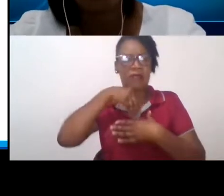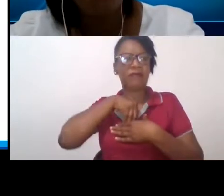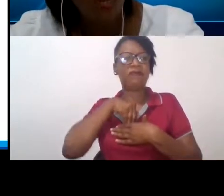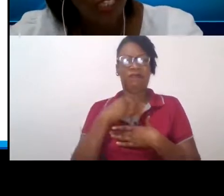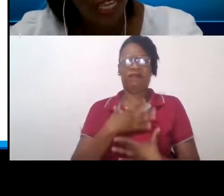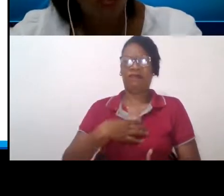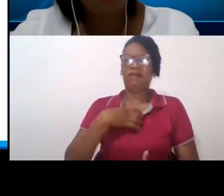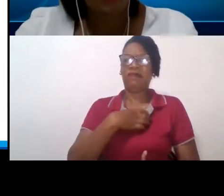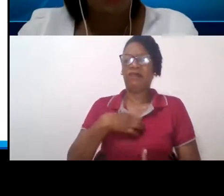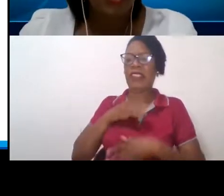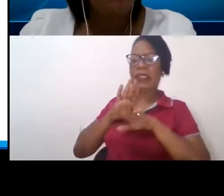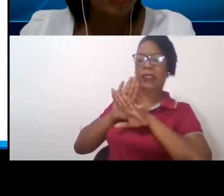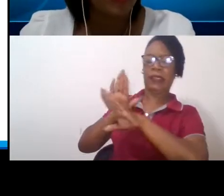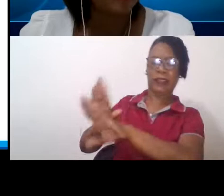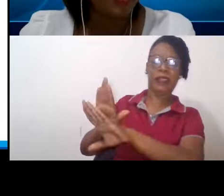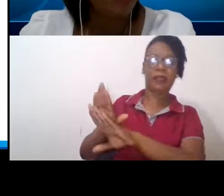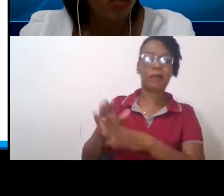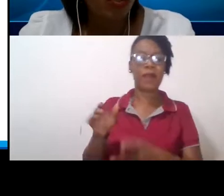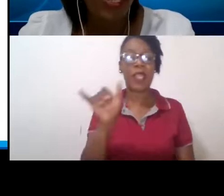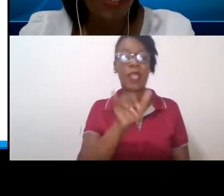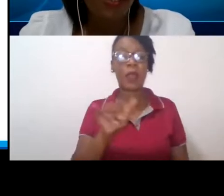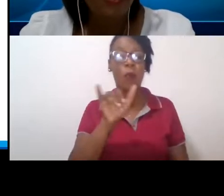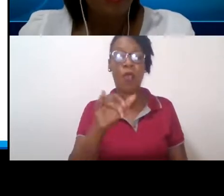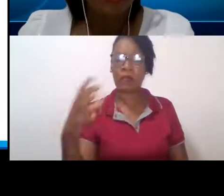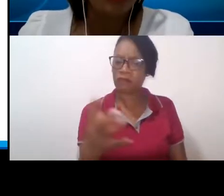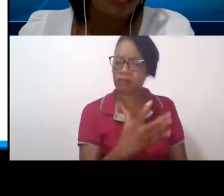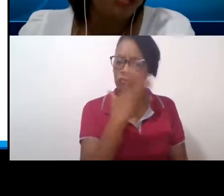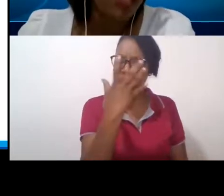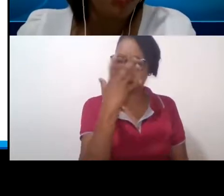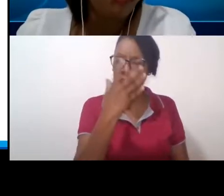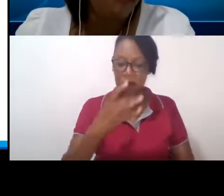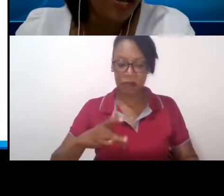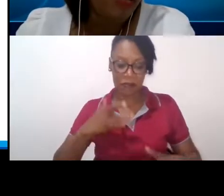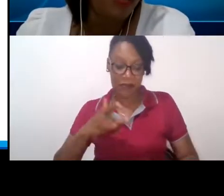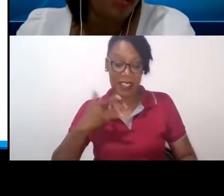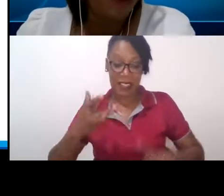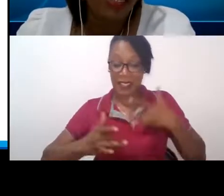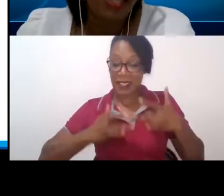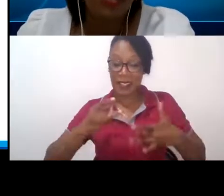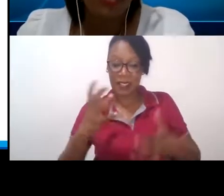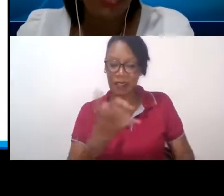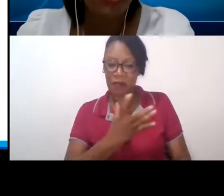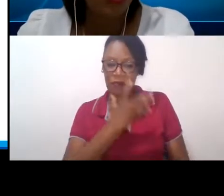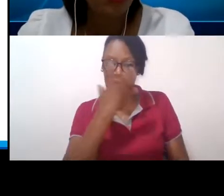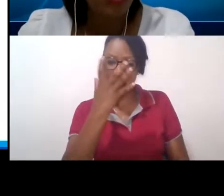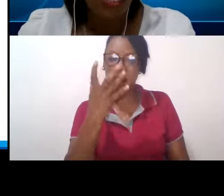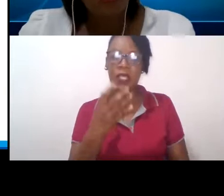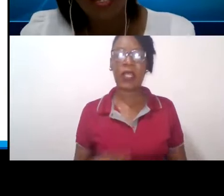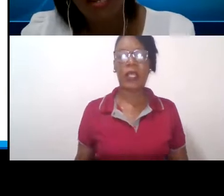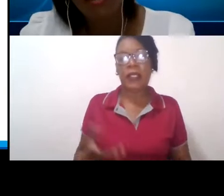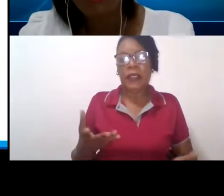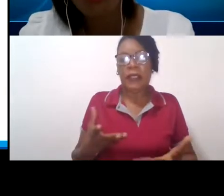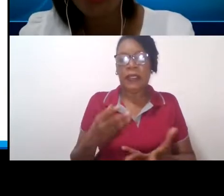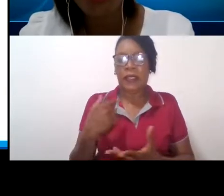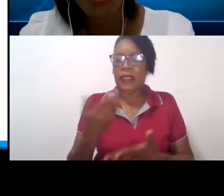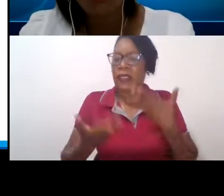es un rechazo. También está la emoción de la ira, que es un sentimiento de enfado, irritabilidad o indignación, y lo que